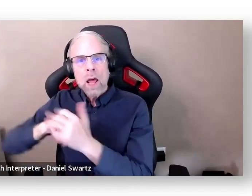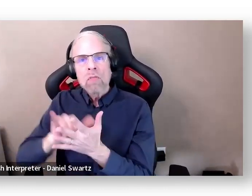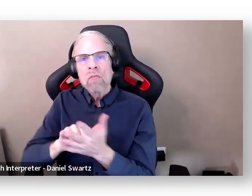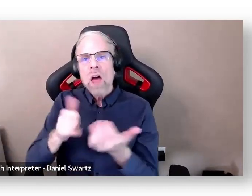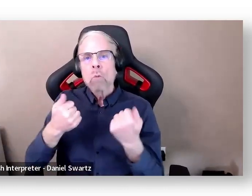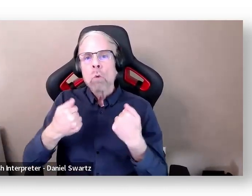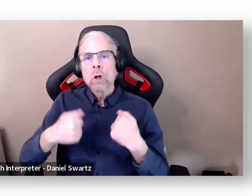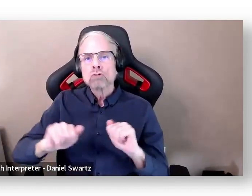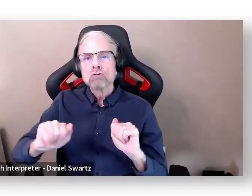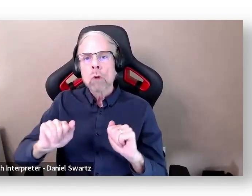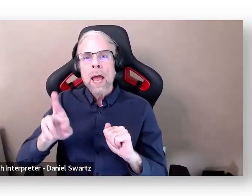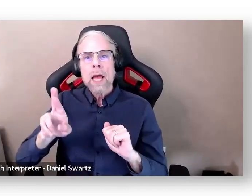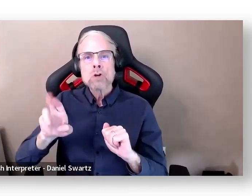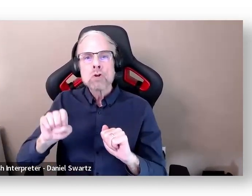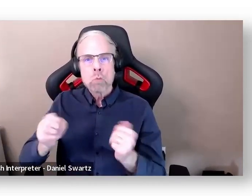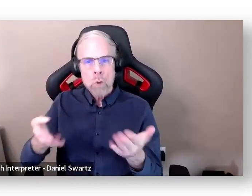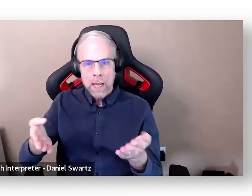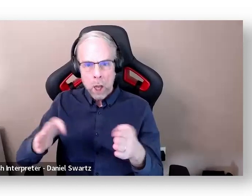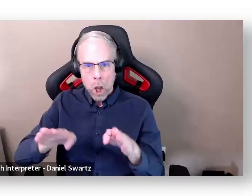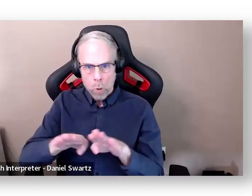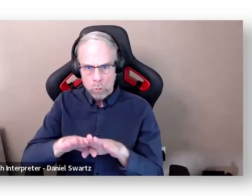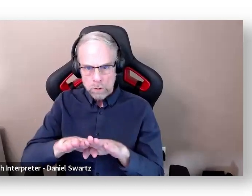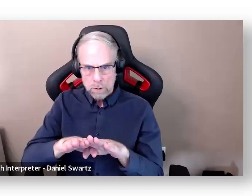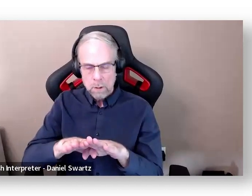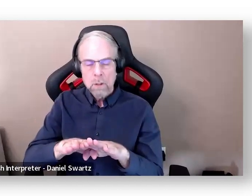inteligentes, se pueden apagar,